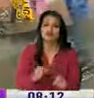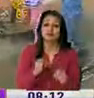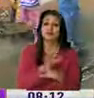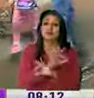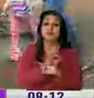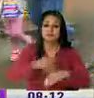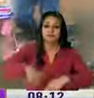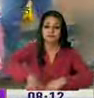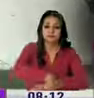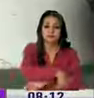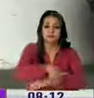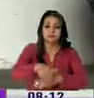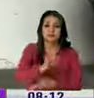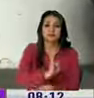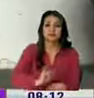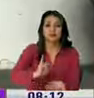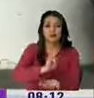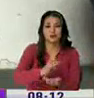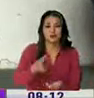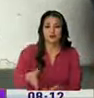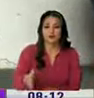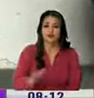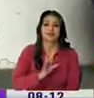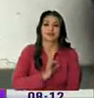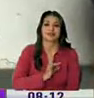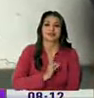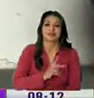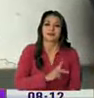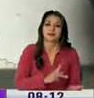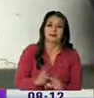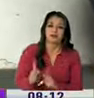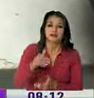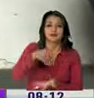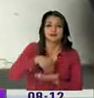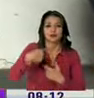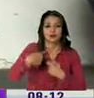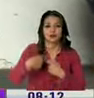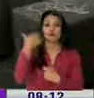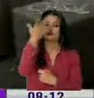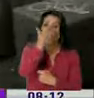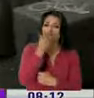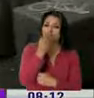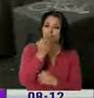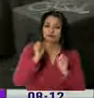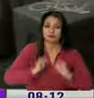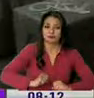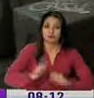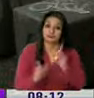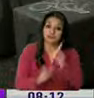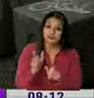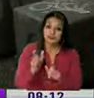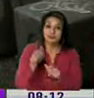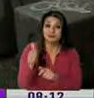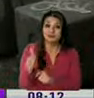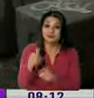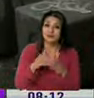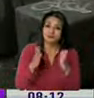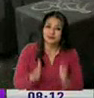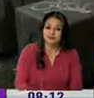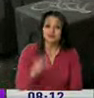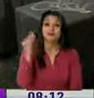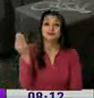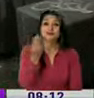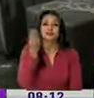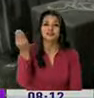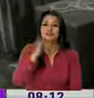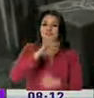Imbabura y Chile, esto dentro del plan de embellecimiento del centro histórico. Moradores y jóvenes estudiantes participaron